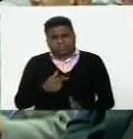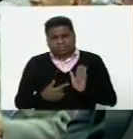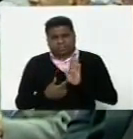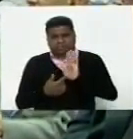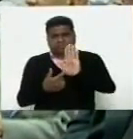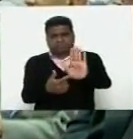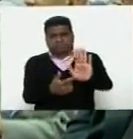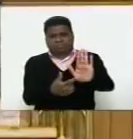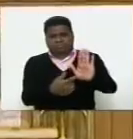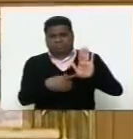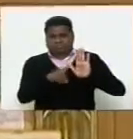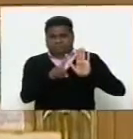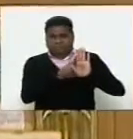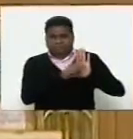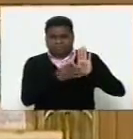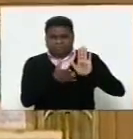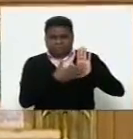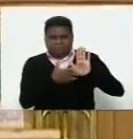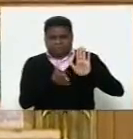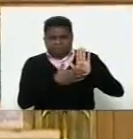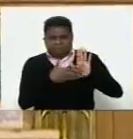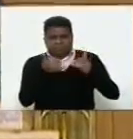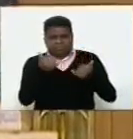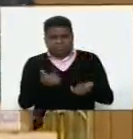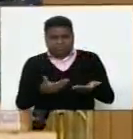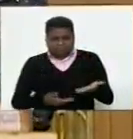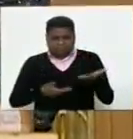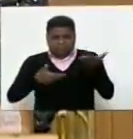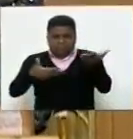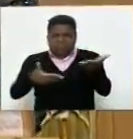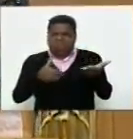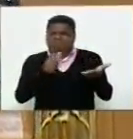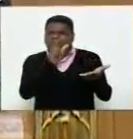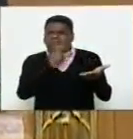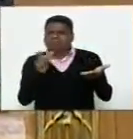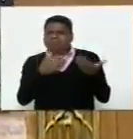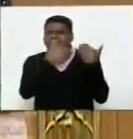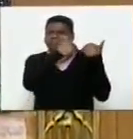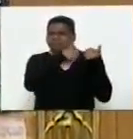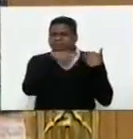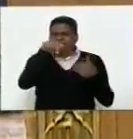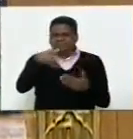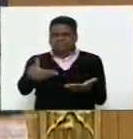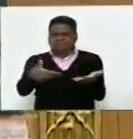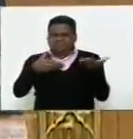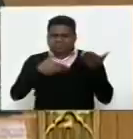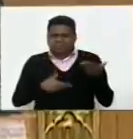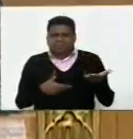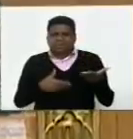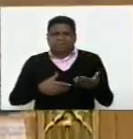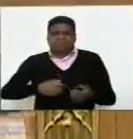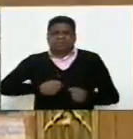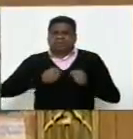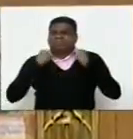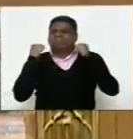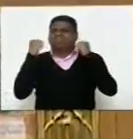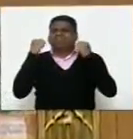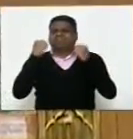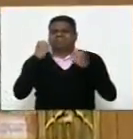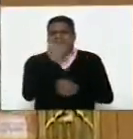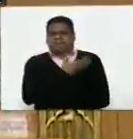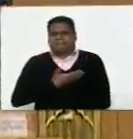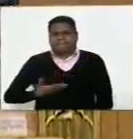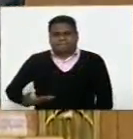decreto ante nuestra Asamblea Nacional Constituyente, nuestro valiente presidente